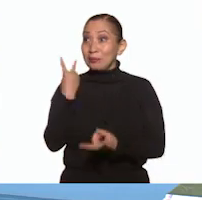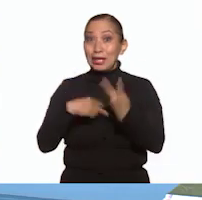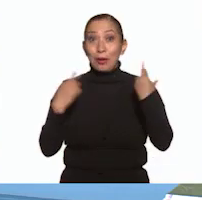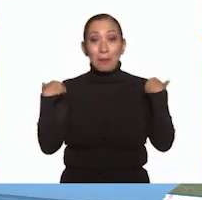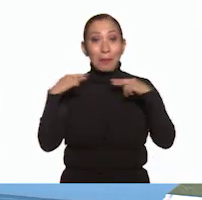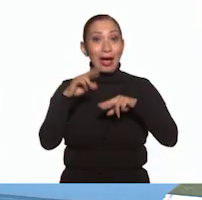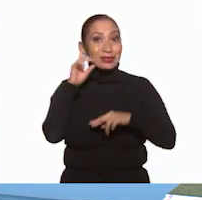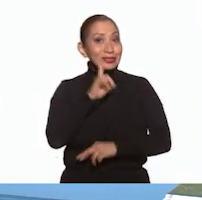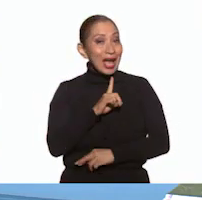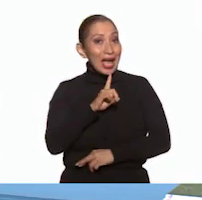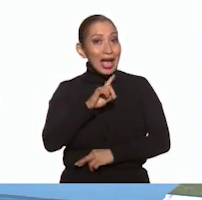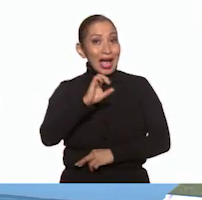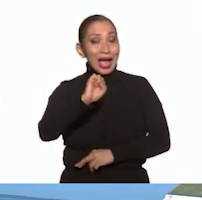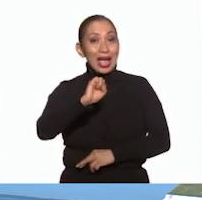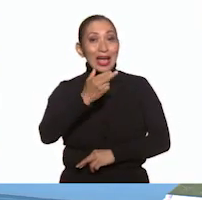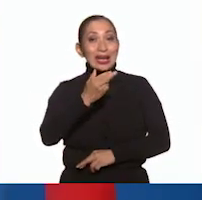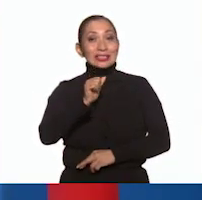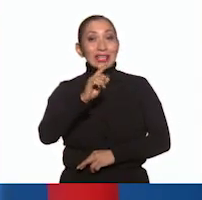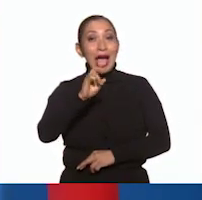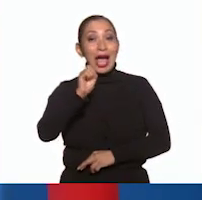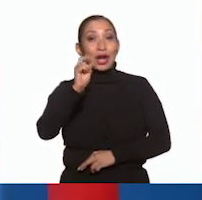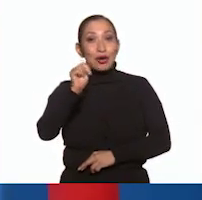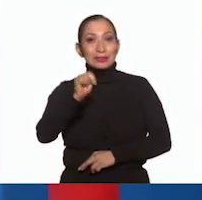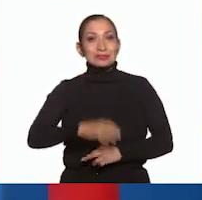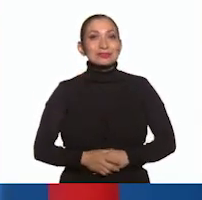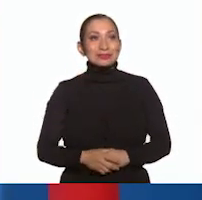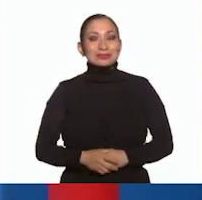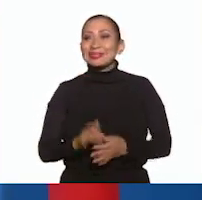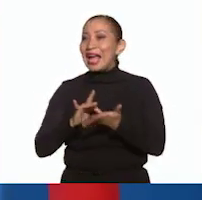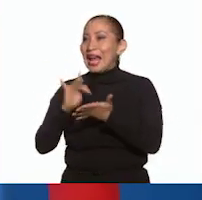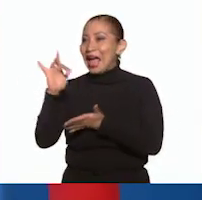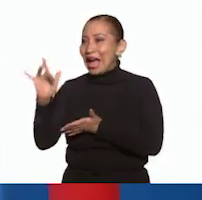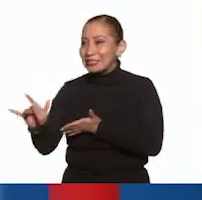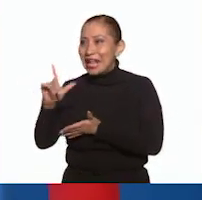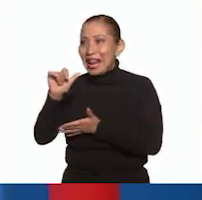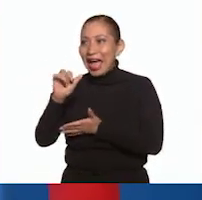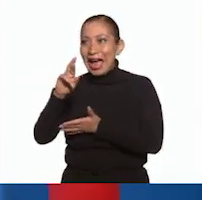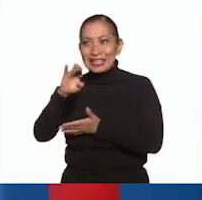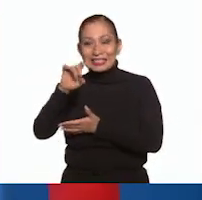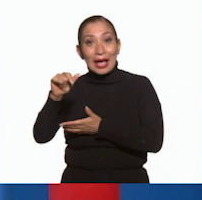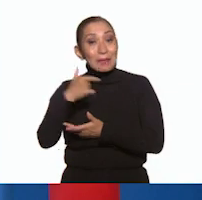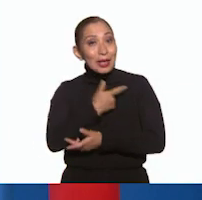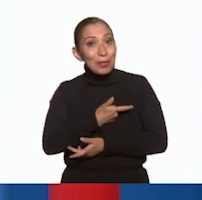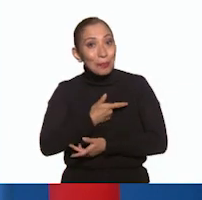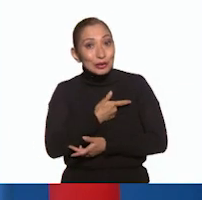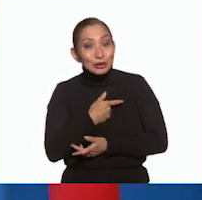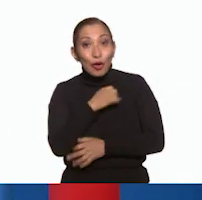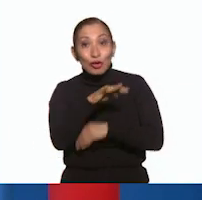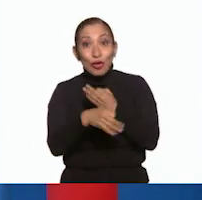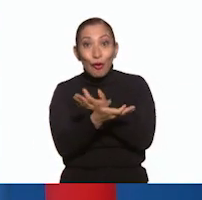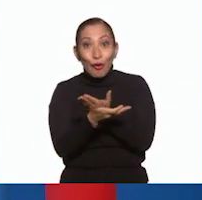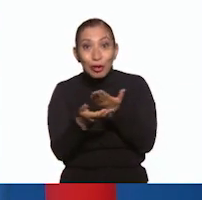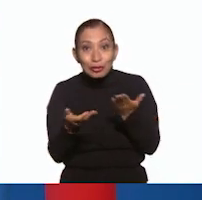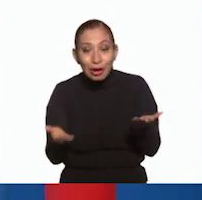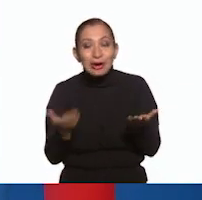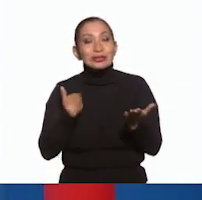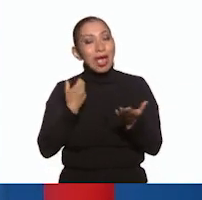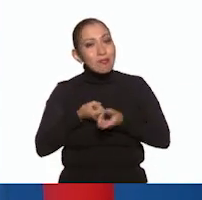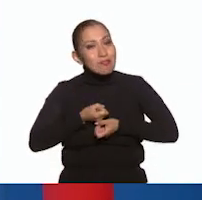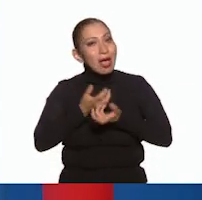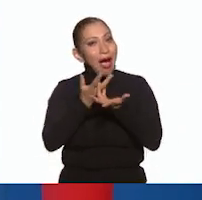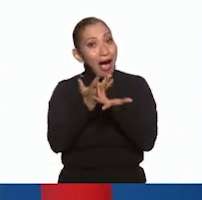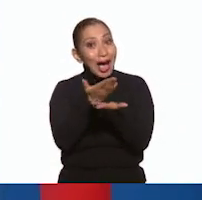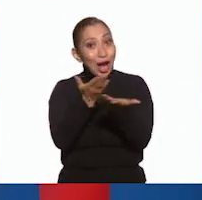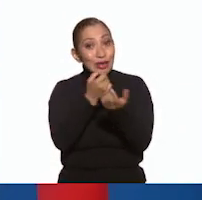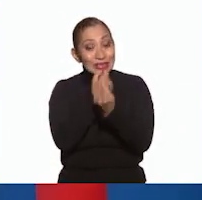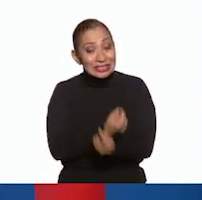la maestra Sharon Luna. Maestra, bienvenida. Gracias, Larisa. Me alegra mucho estar aquí con todos ustedes y poder compartir con